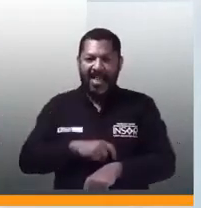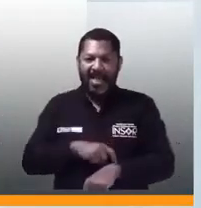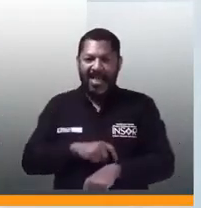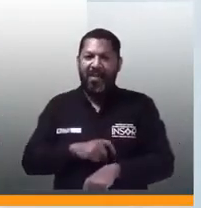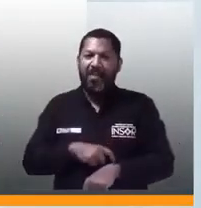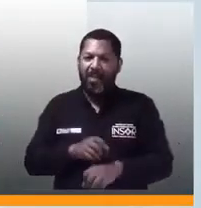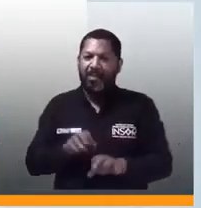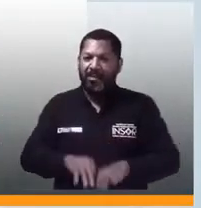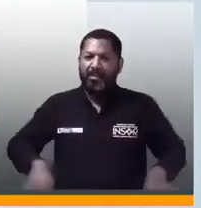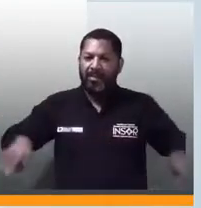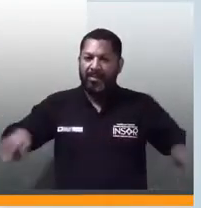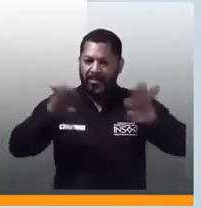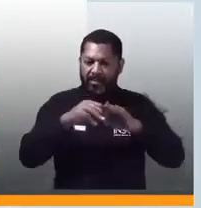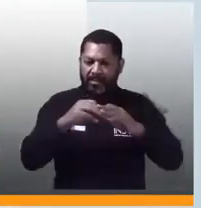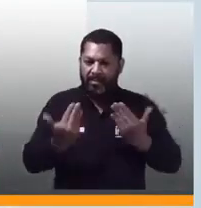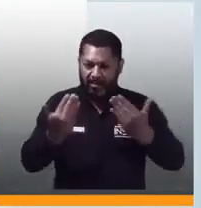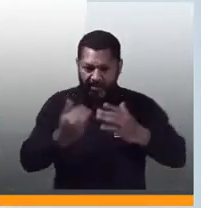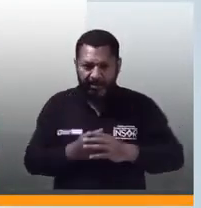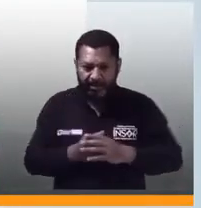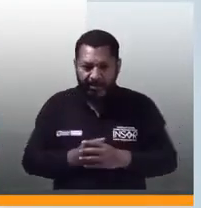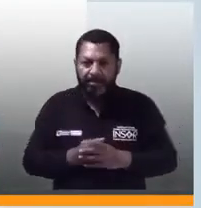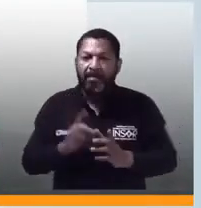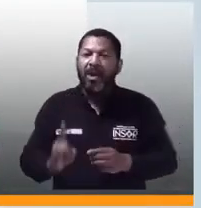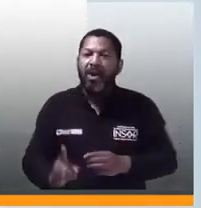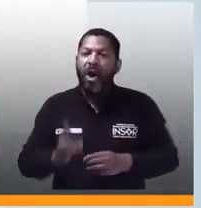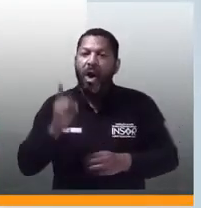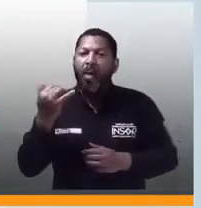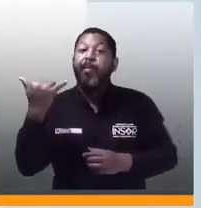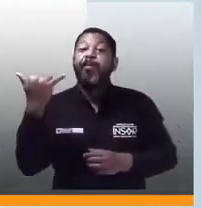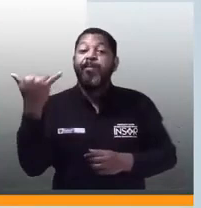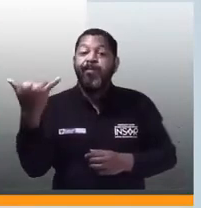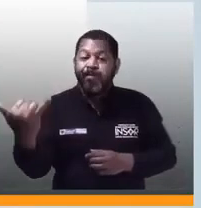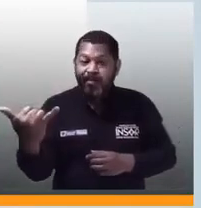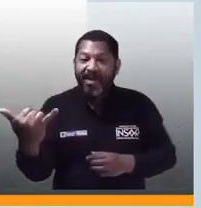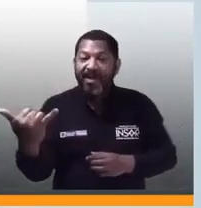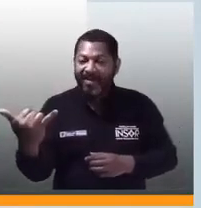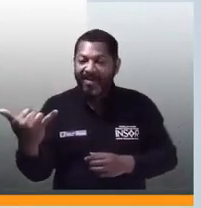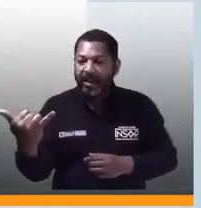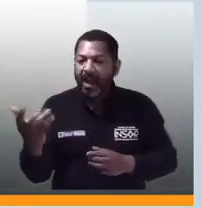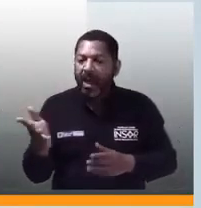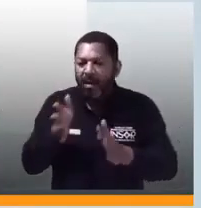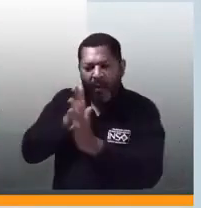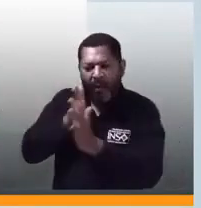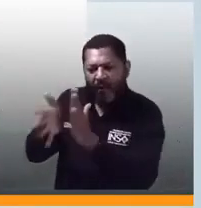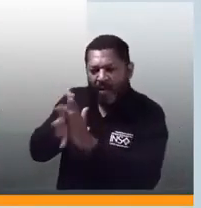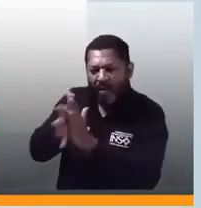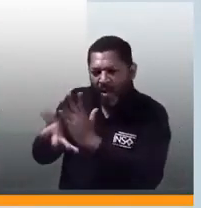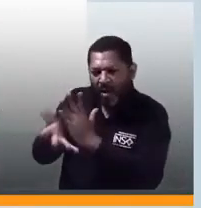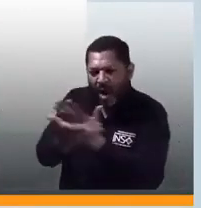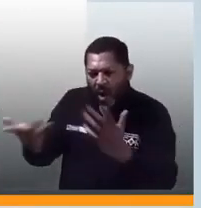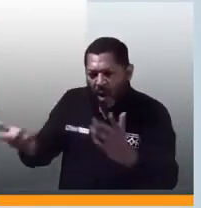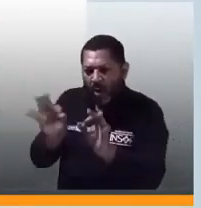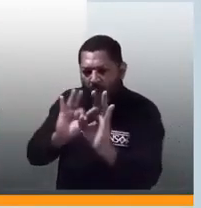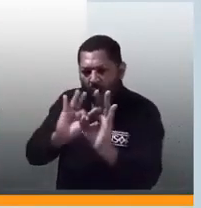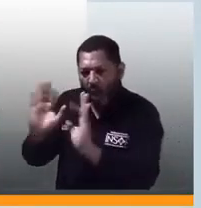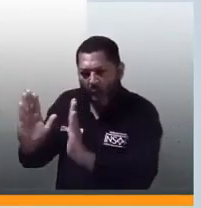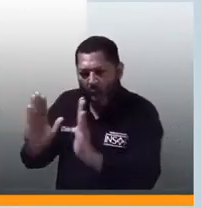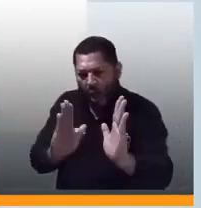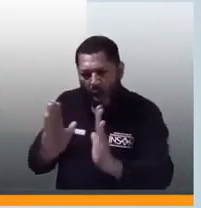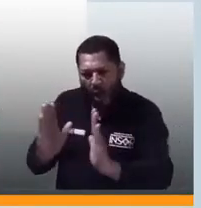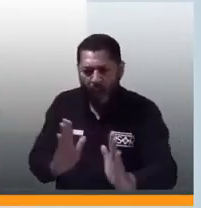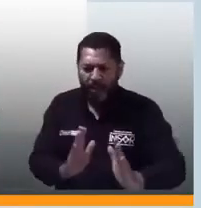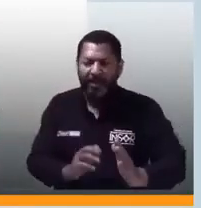significativo, entonces dosifiquemos esos contenidos y por último pues también que